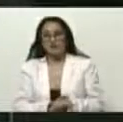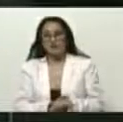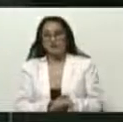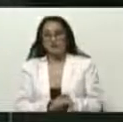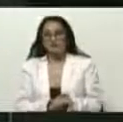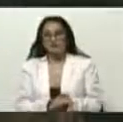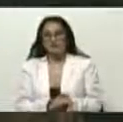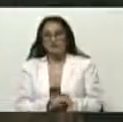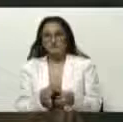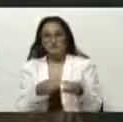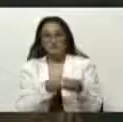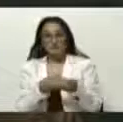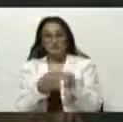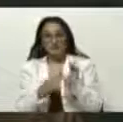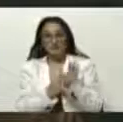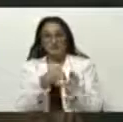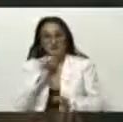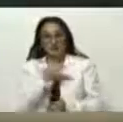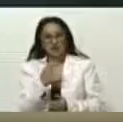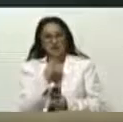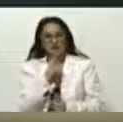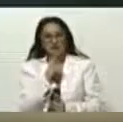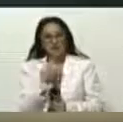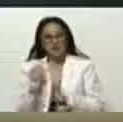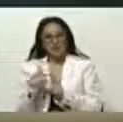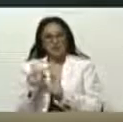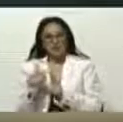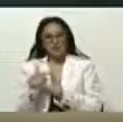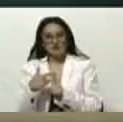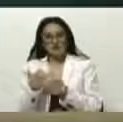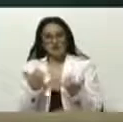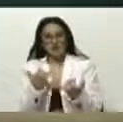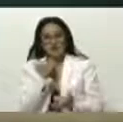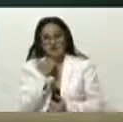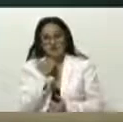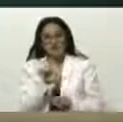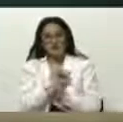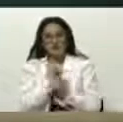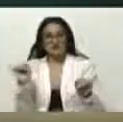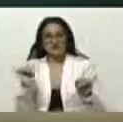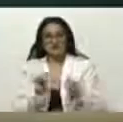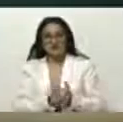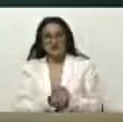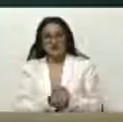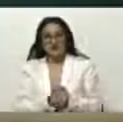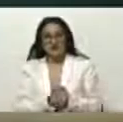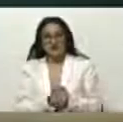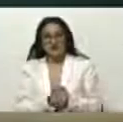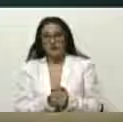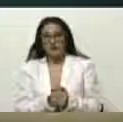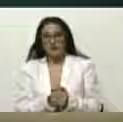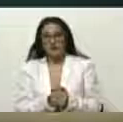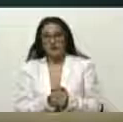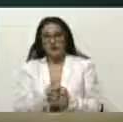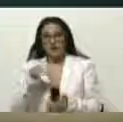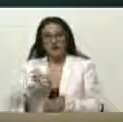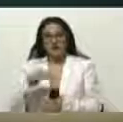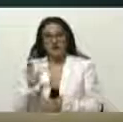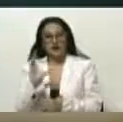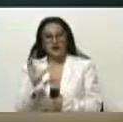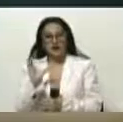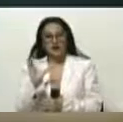de la Verdad Histórica ya tiene un resultado concreto. Acaba de culminar con éxito rotundo en Caracas